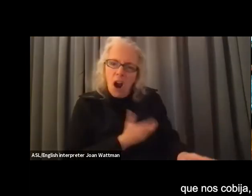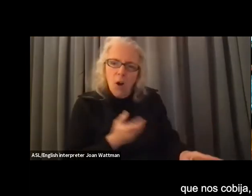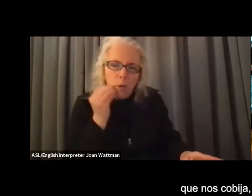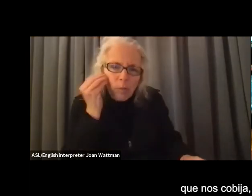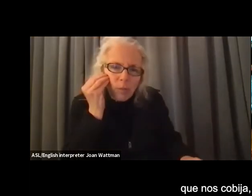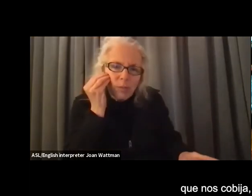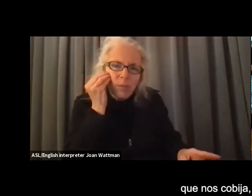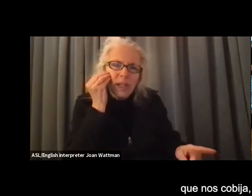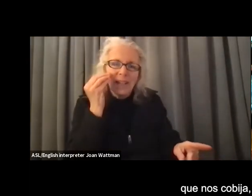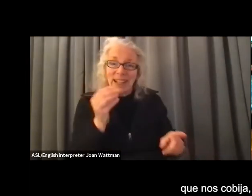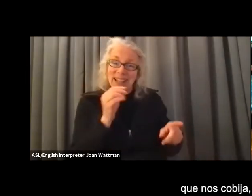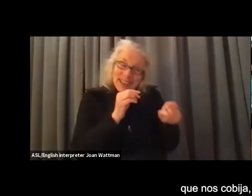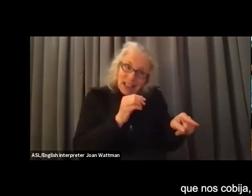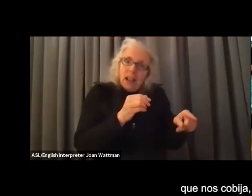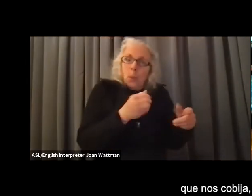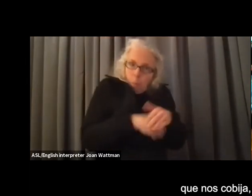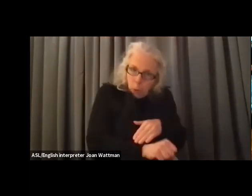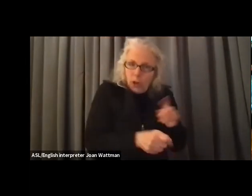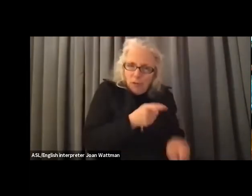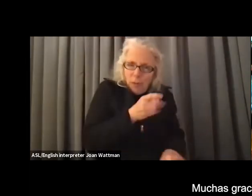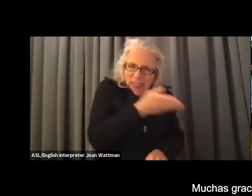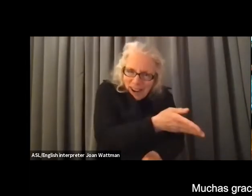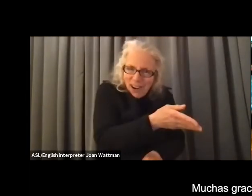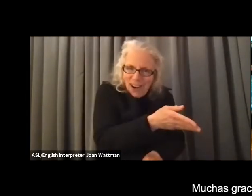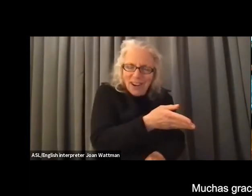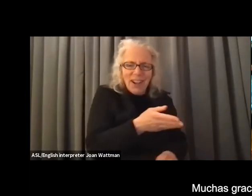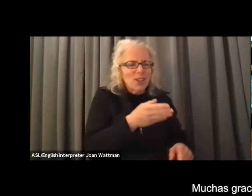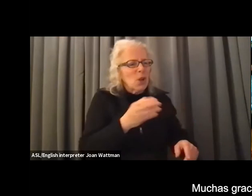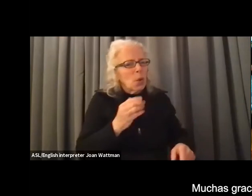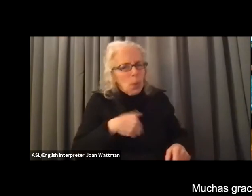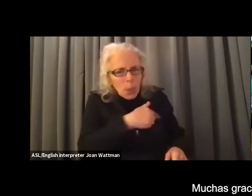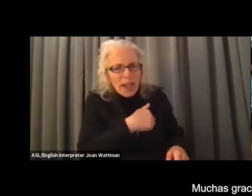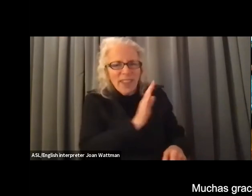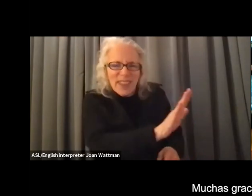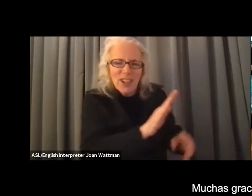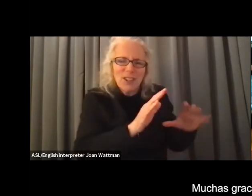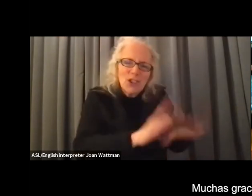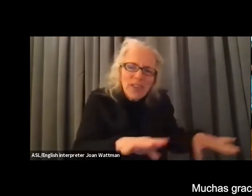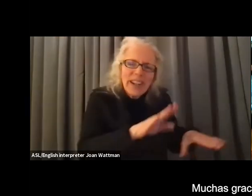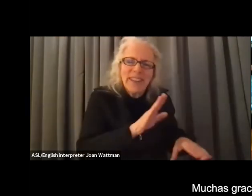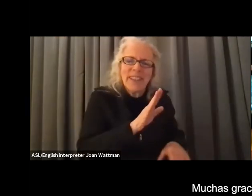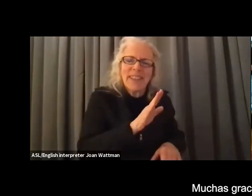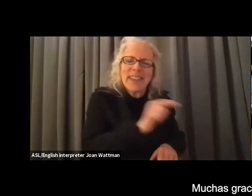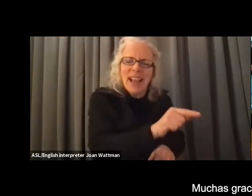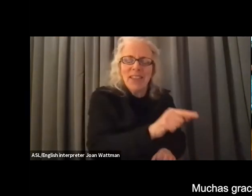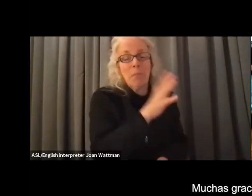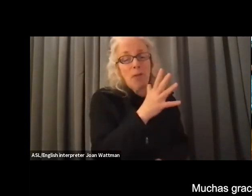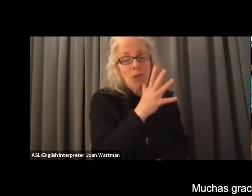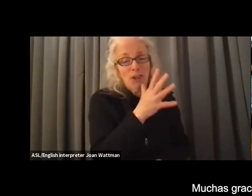todo lo que nos ofrece todos los días. Muchas gracias y bueno, como dicen los